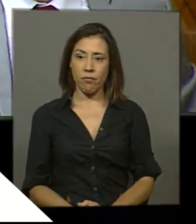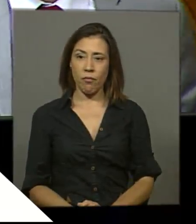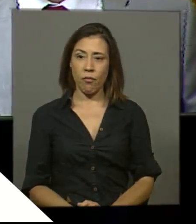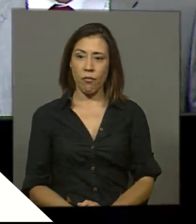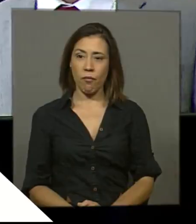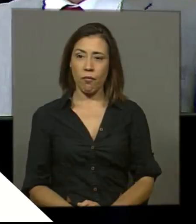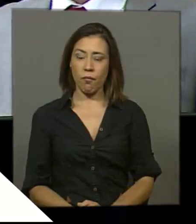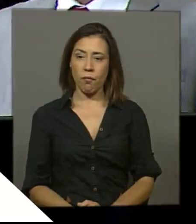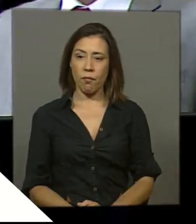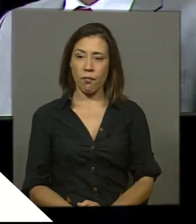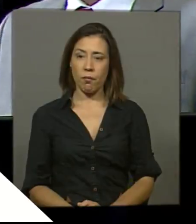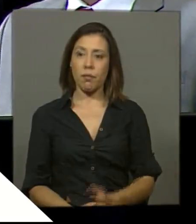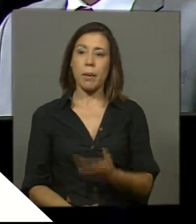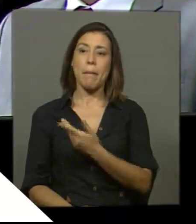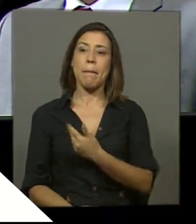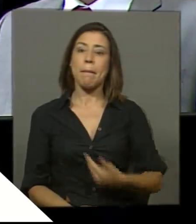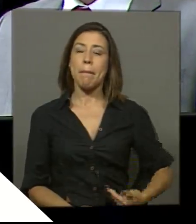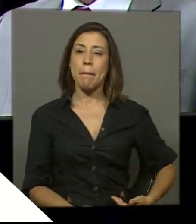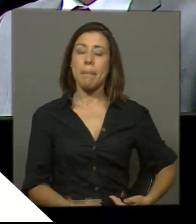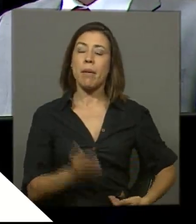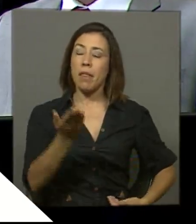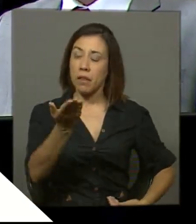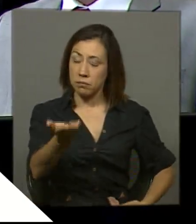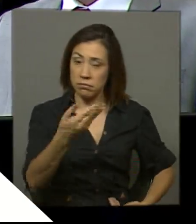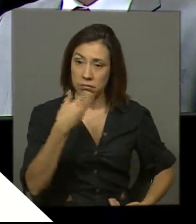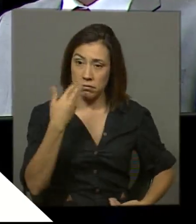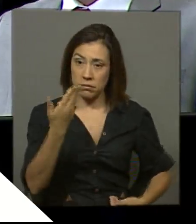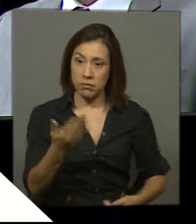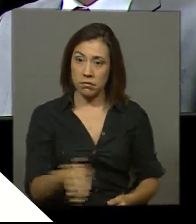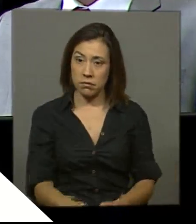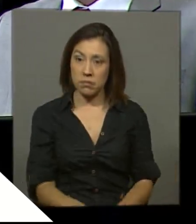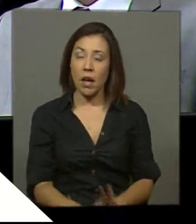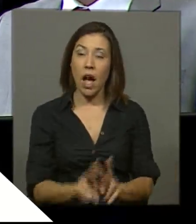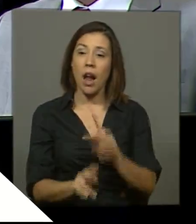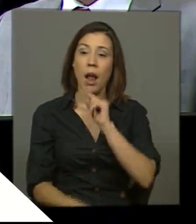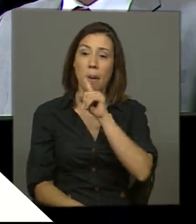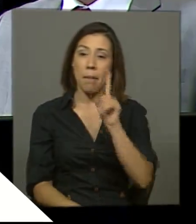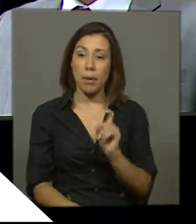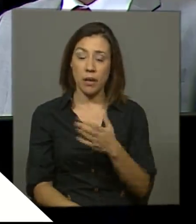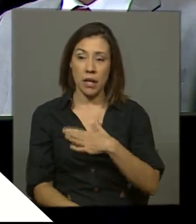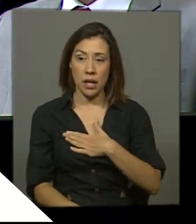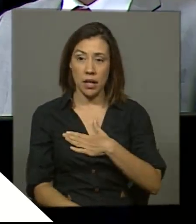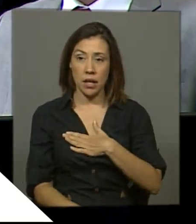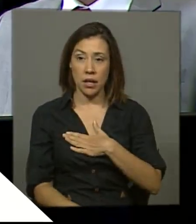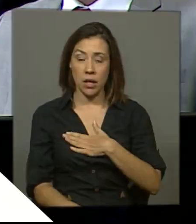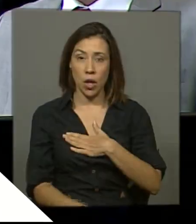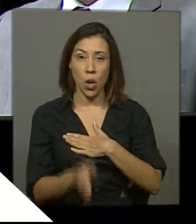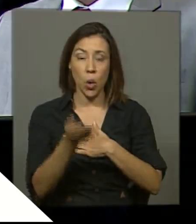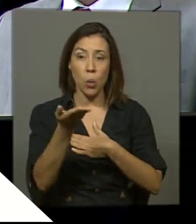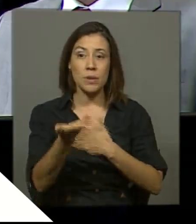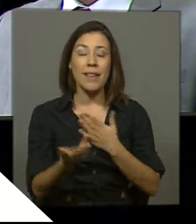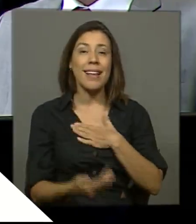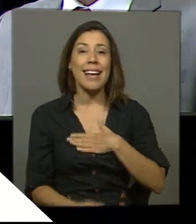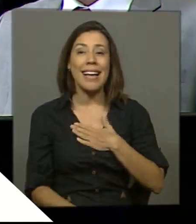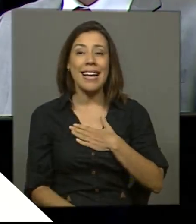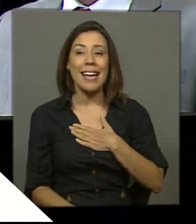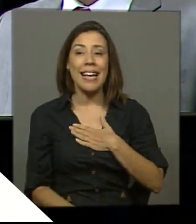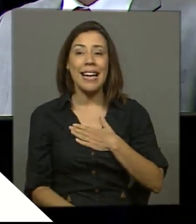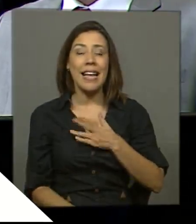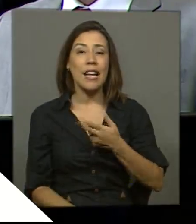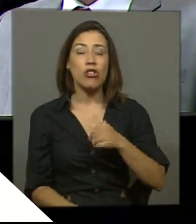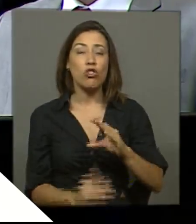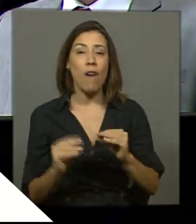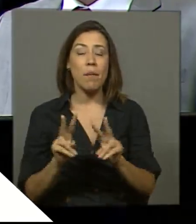palabra presidente diputado Le ofrezco la palabra haga la pregunta que tenga que hacer presidente usted lo que quiere es que no